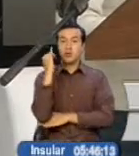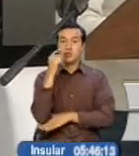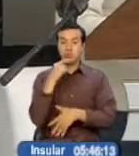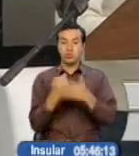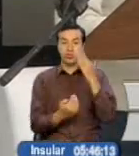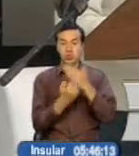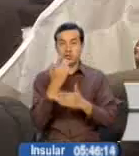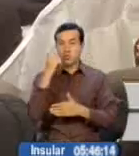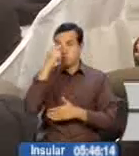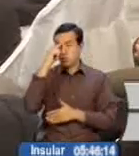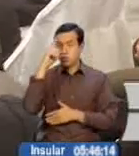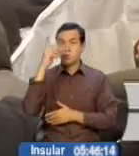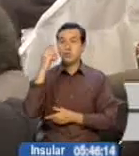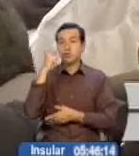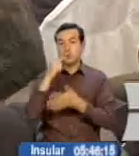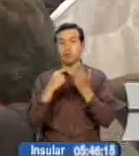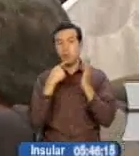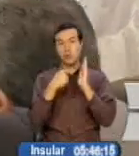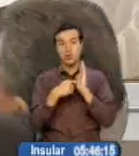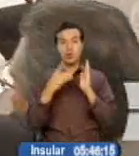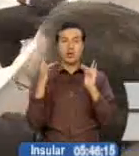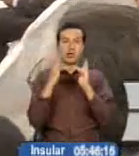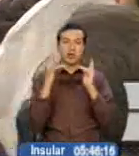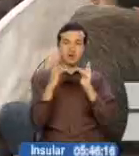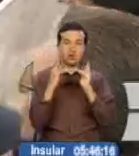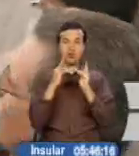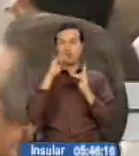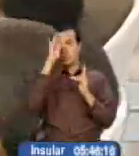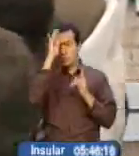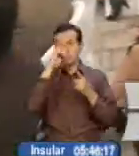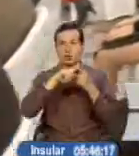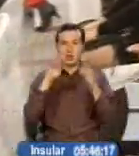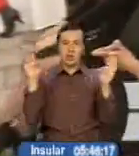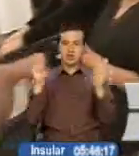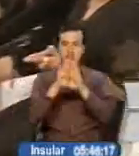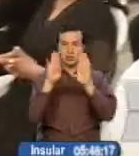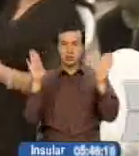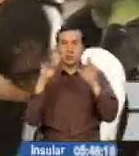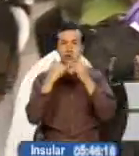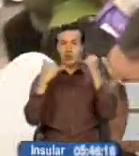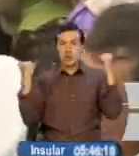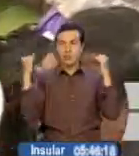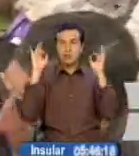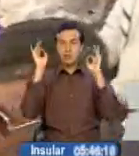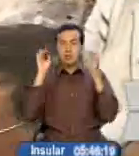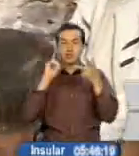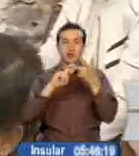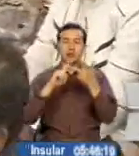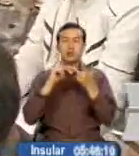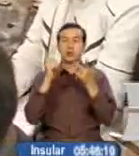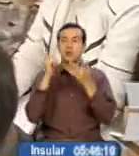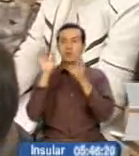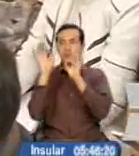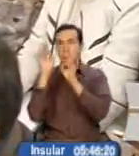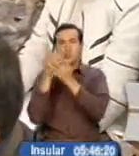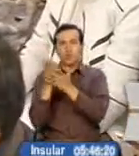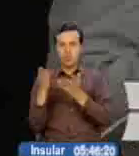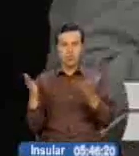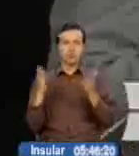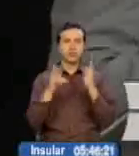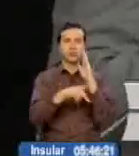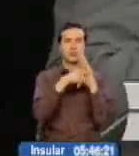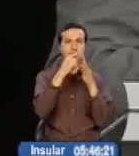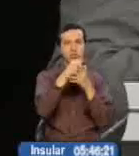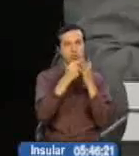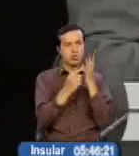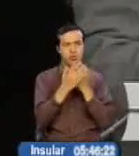la demanda del Estado en aspectos como camas hospitalarias, ascensores, cables eléctricos, transformadores, insumos petroleros, entre otros. Que